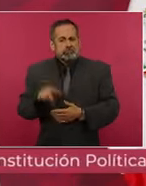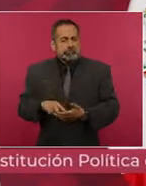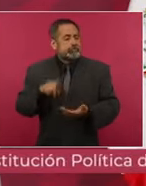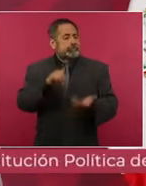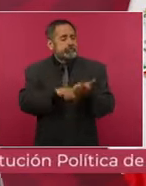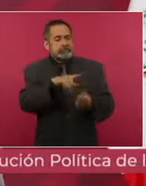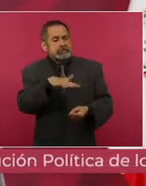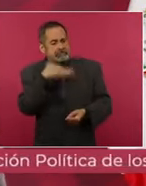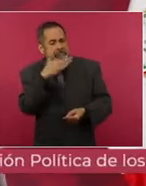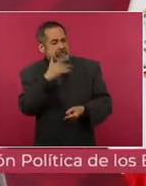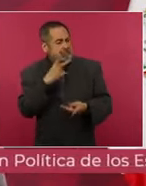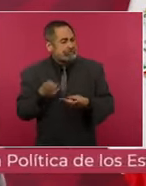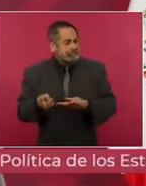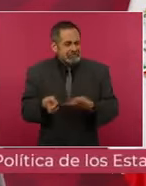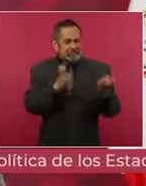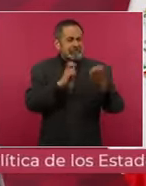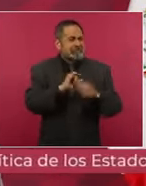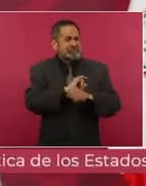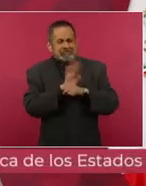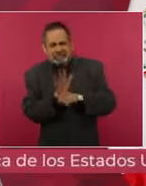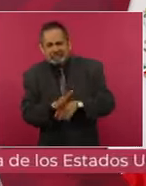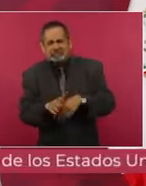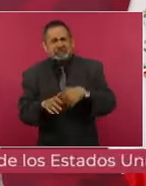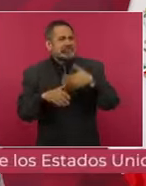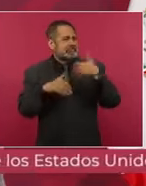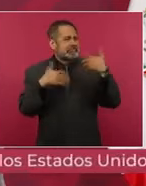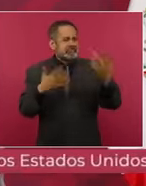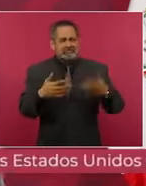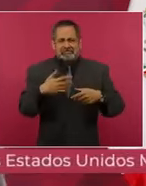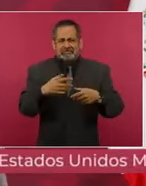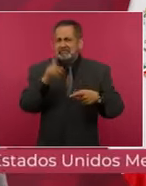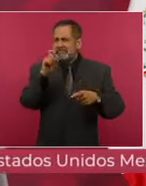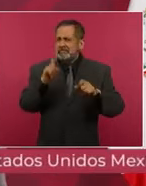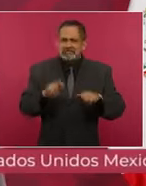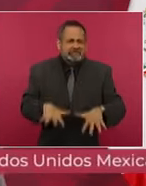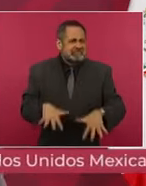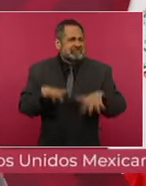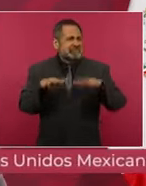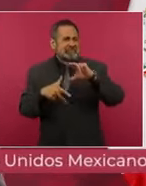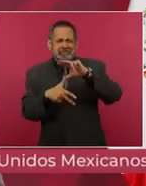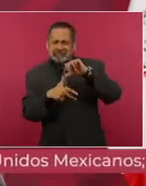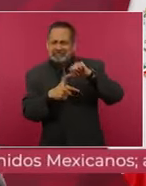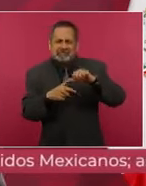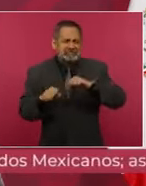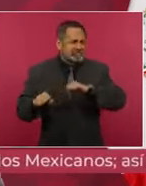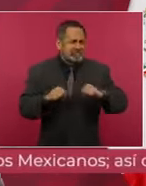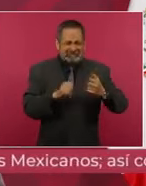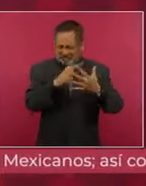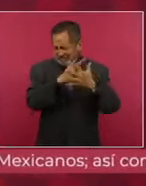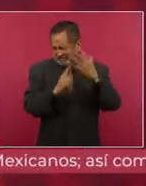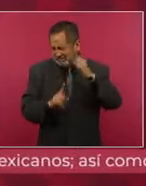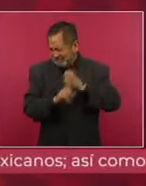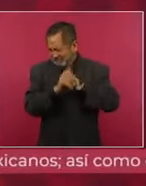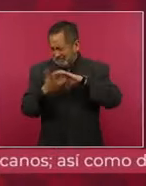corrupción, saqueos, pandemias, inundaciones, temblores, todo.